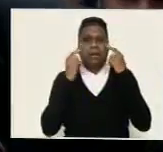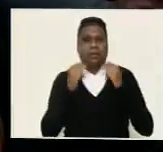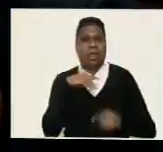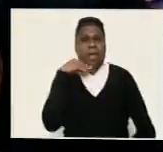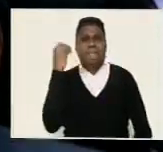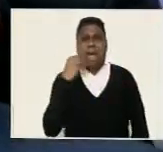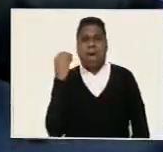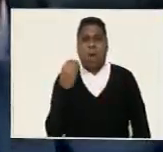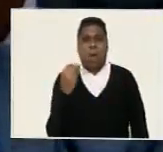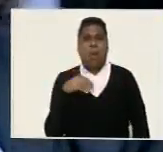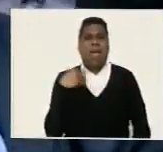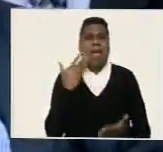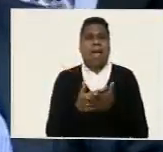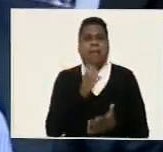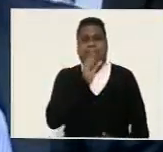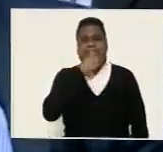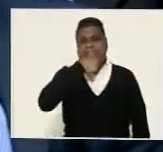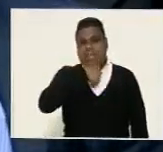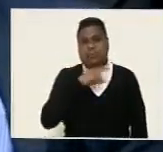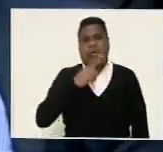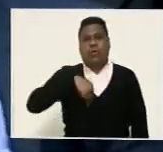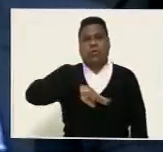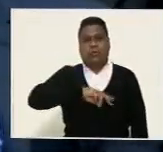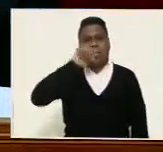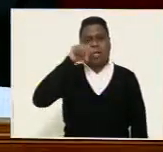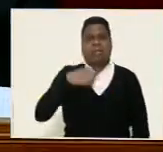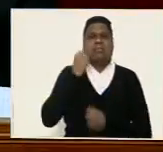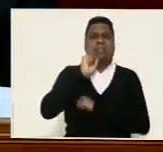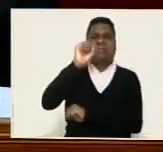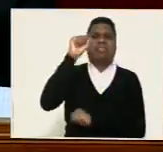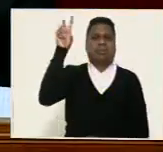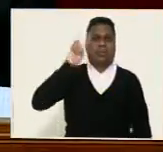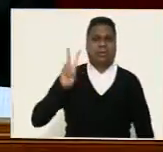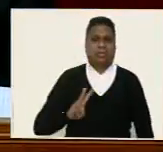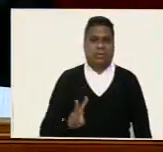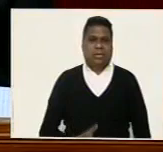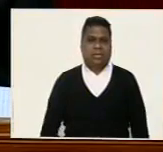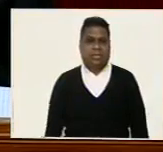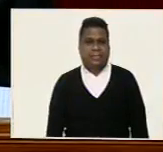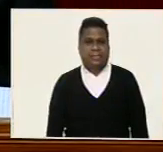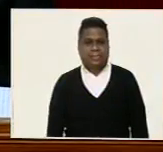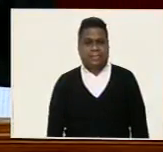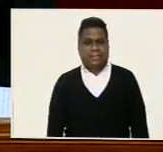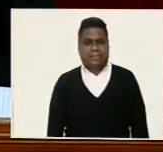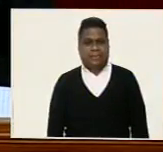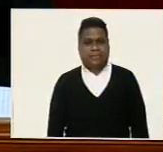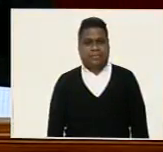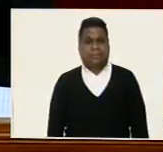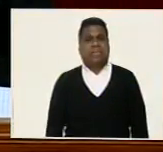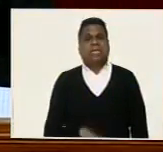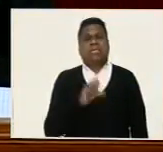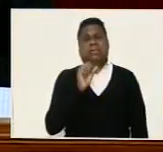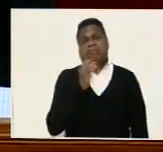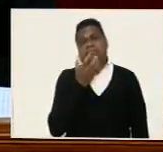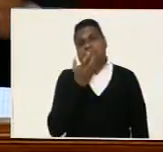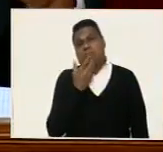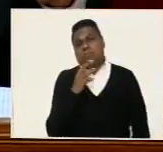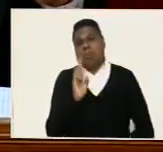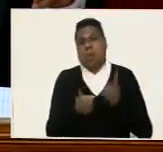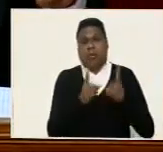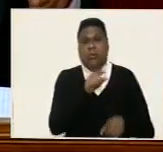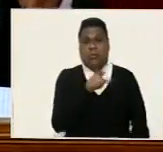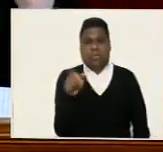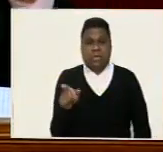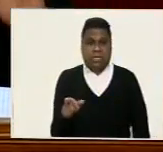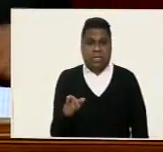joven hasta el más viejito, nosotros estaremos defendiendo esta patria. Si alguno de ustedes, Darío